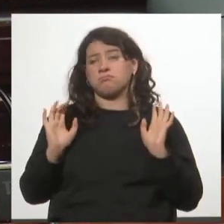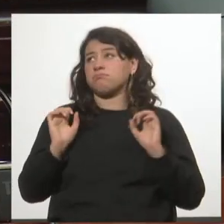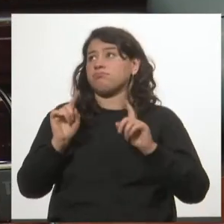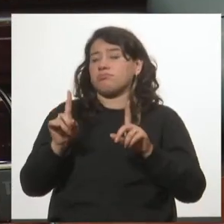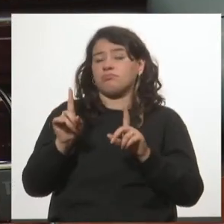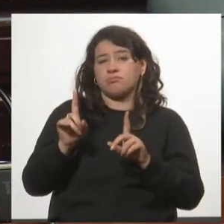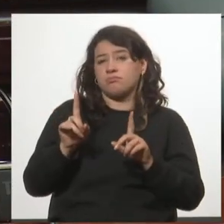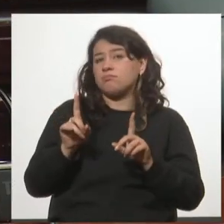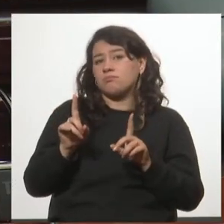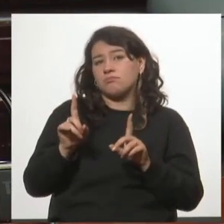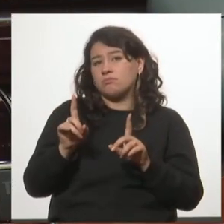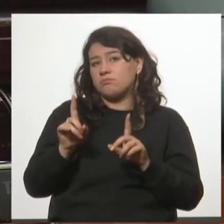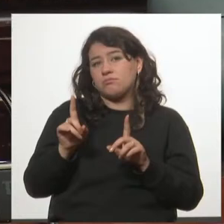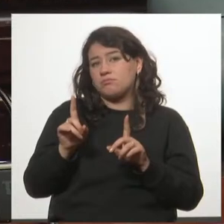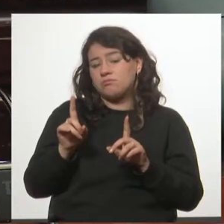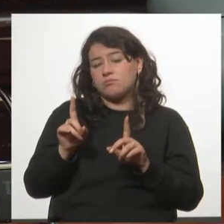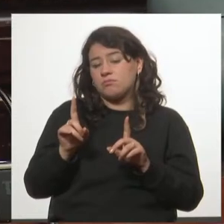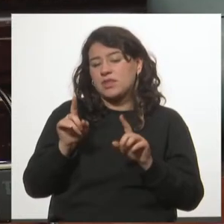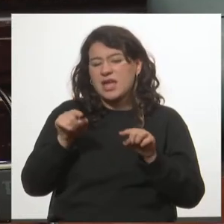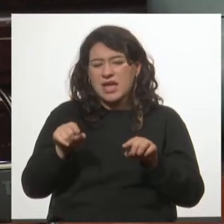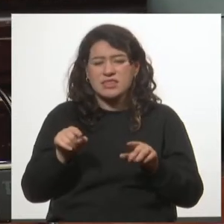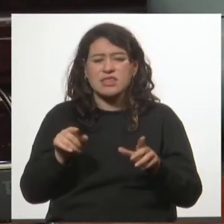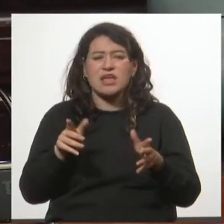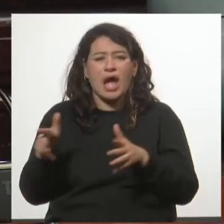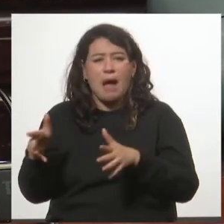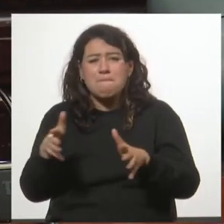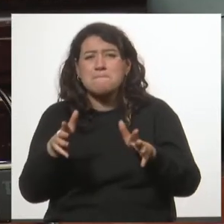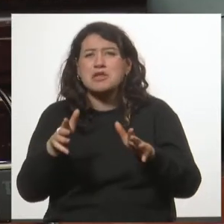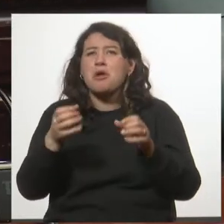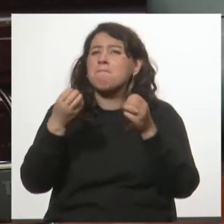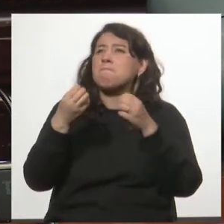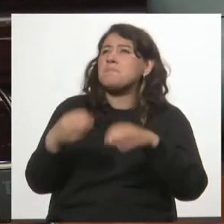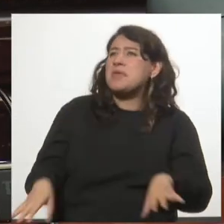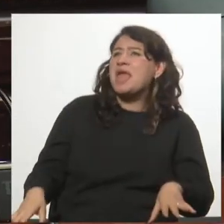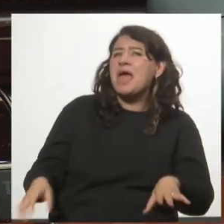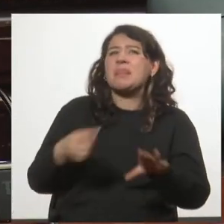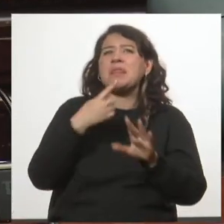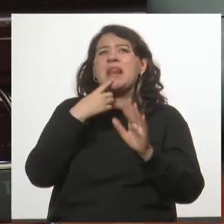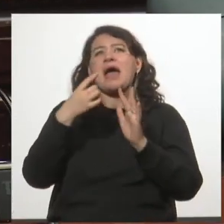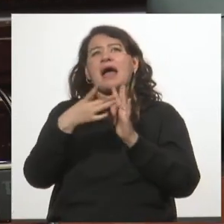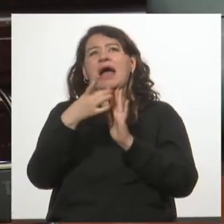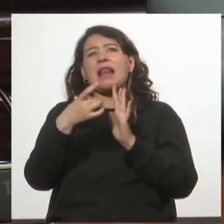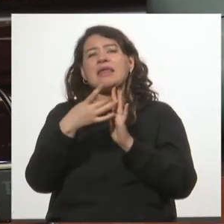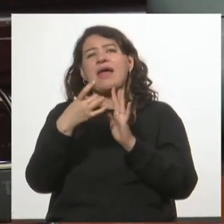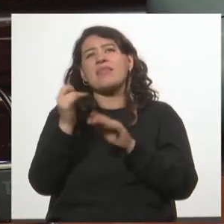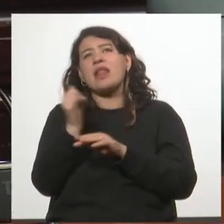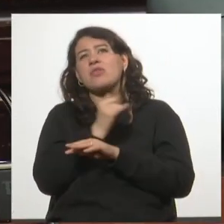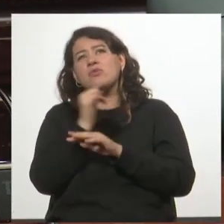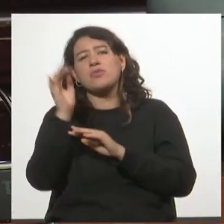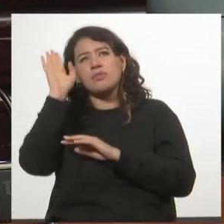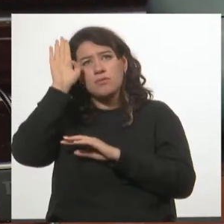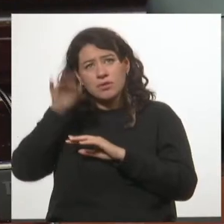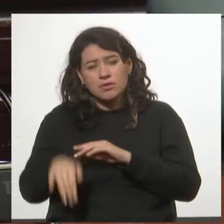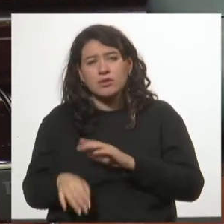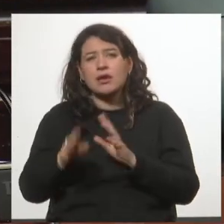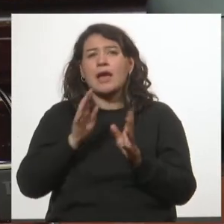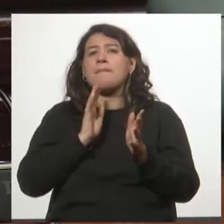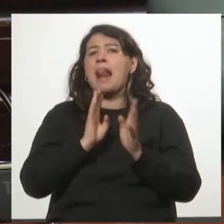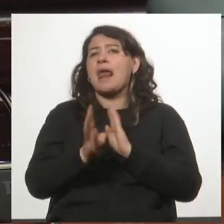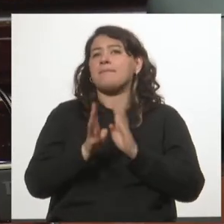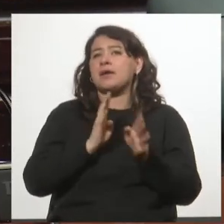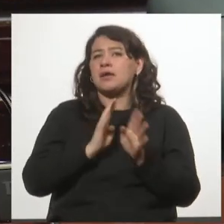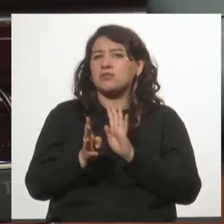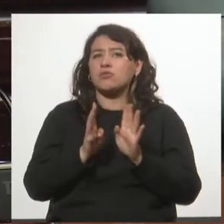por este camino se degrada la calidad de la institucionalidad democrática de la cual el parlamento